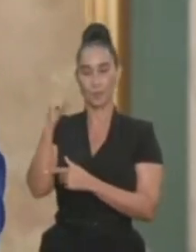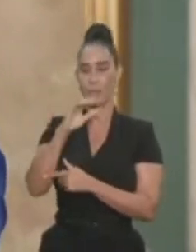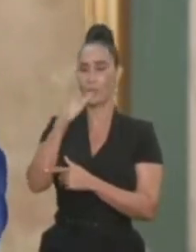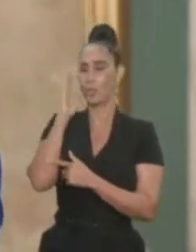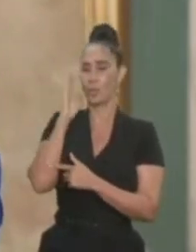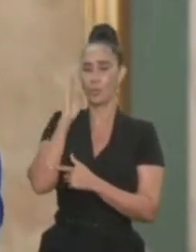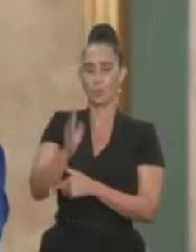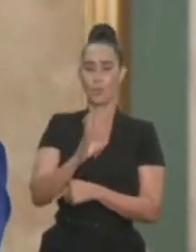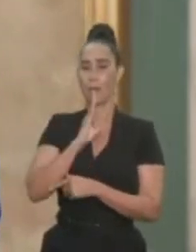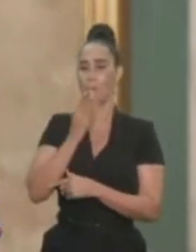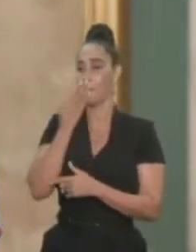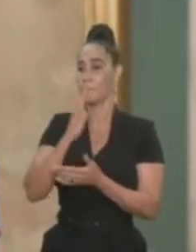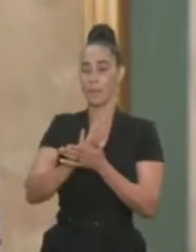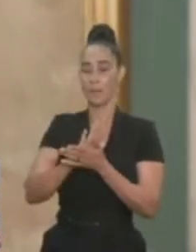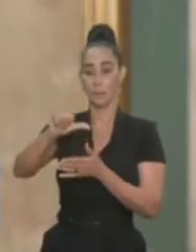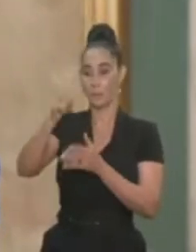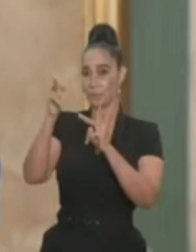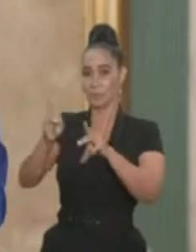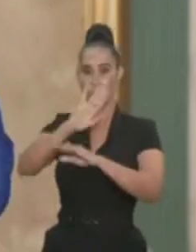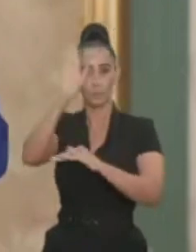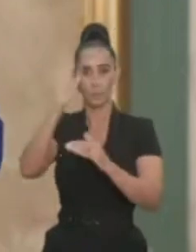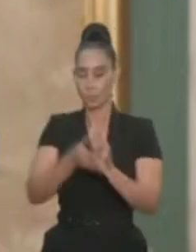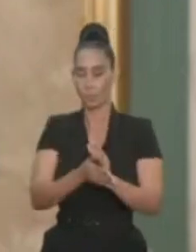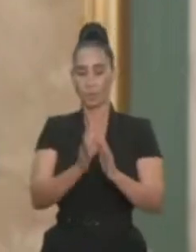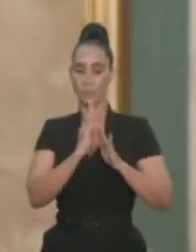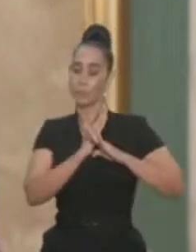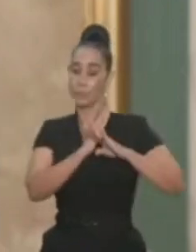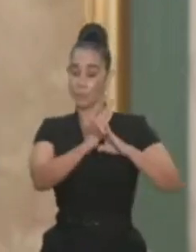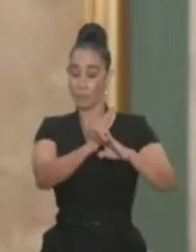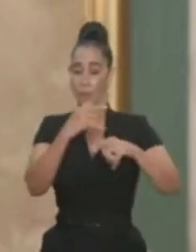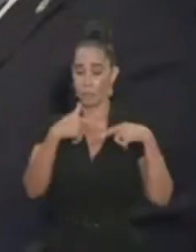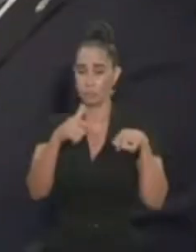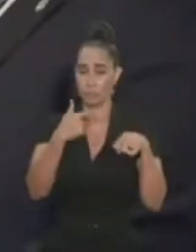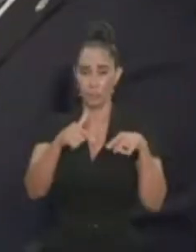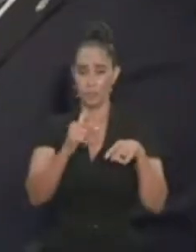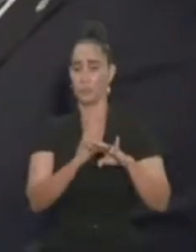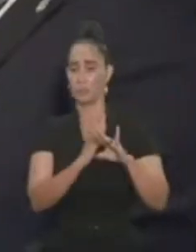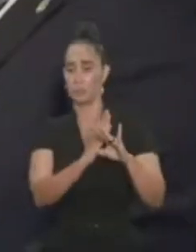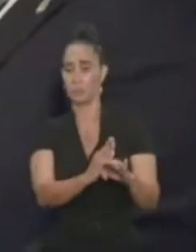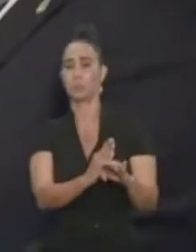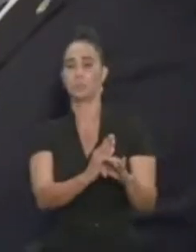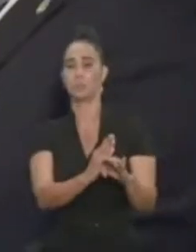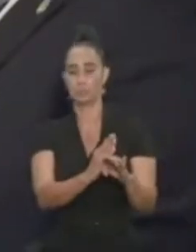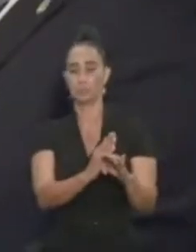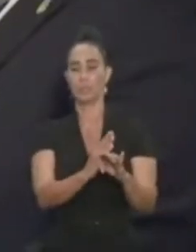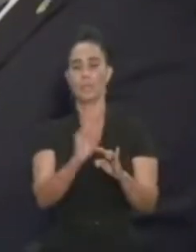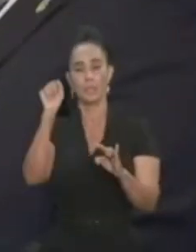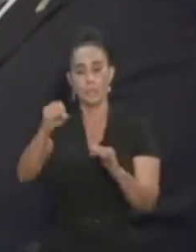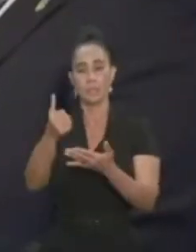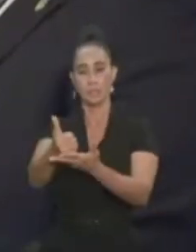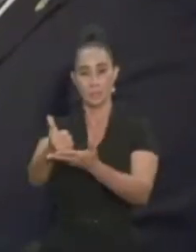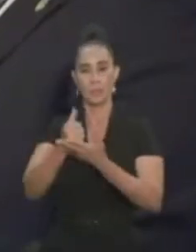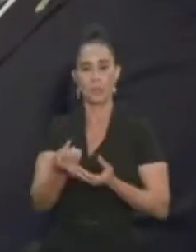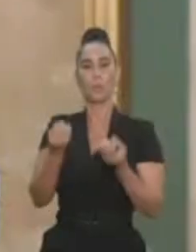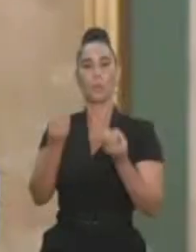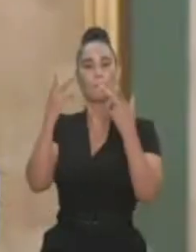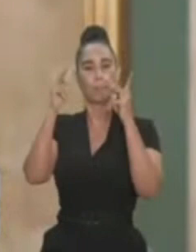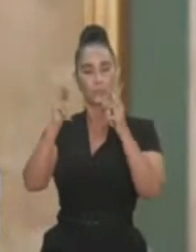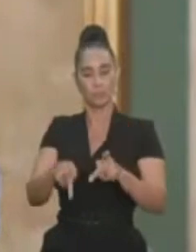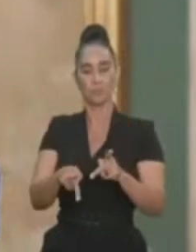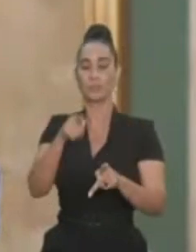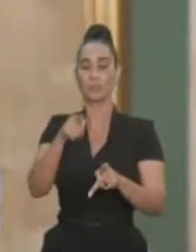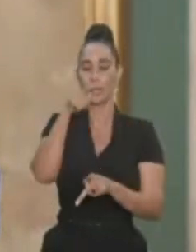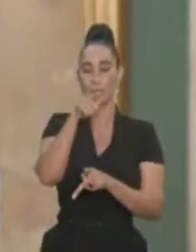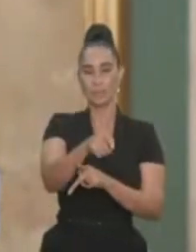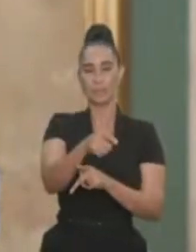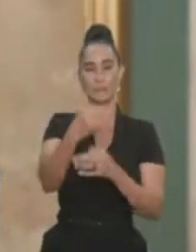nunca habló mal de nadie, evitaba hablar y sí ayudó a mucha gente. Ese es el